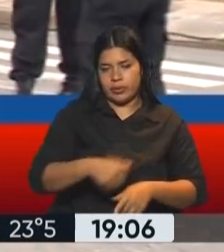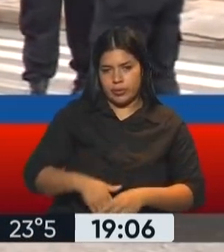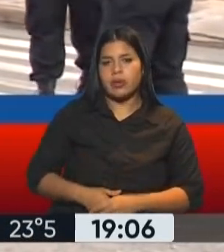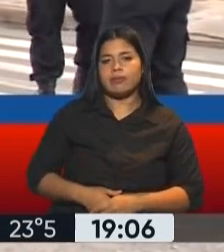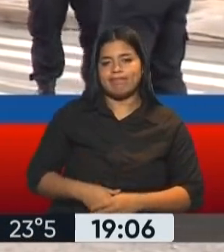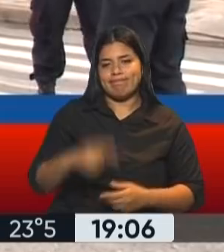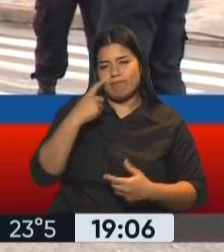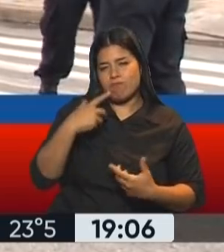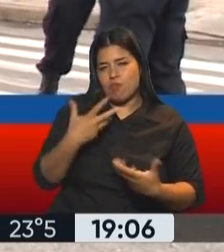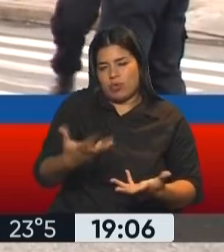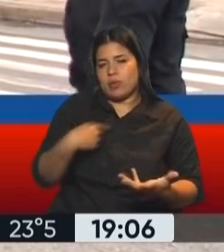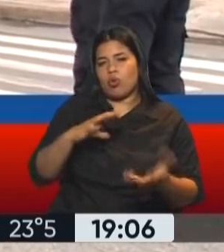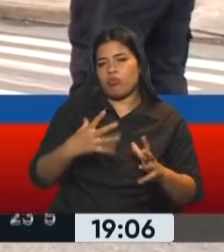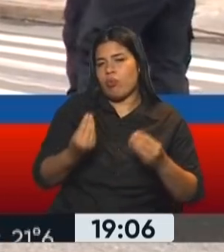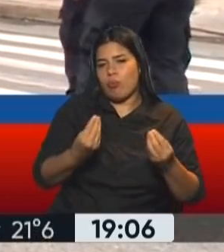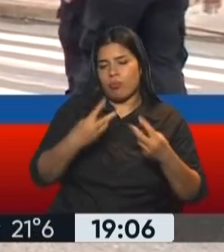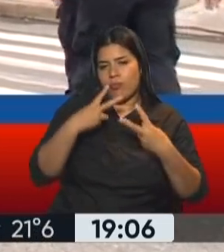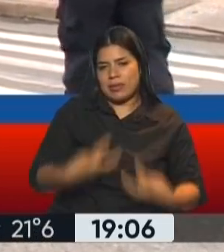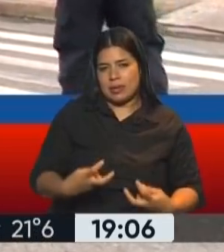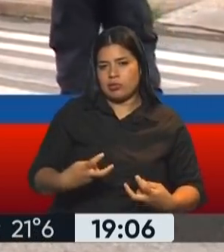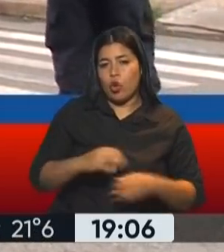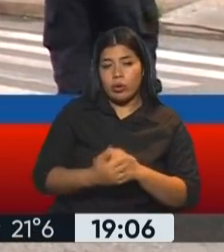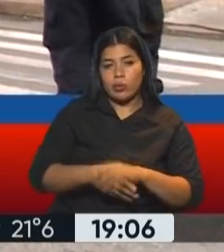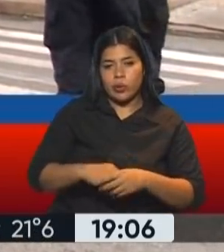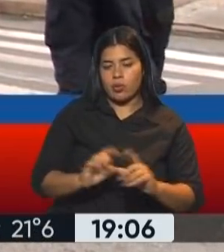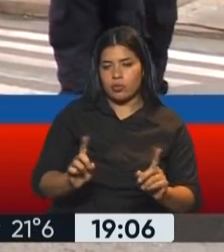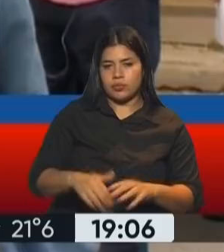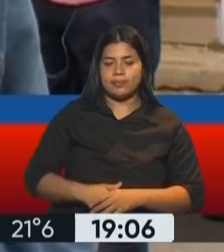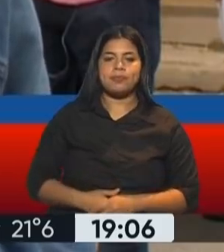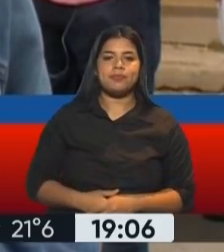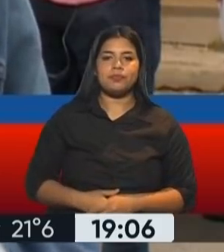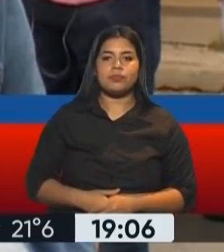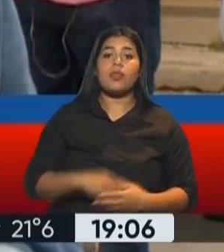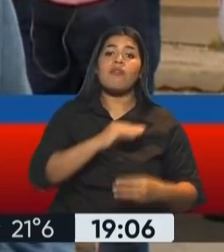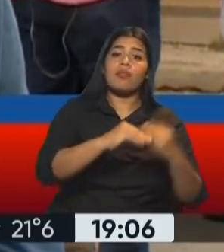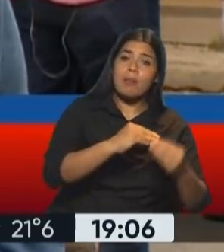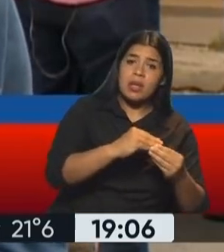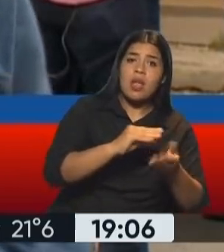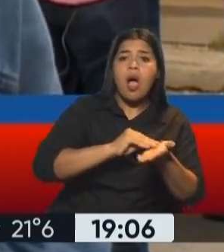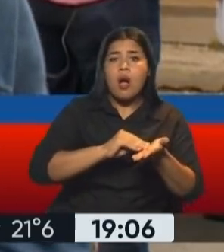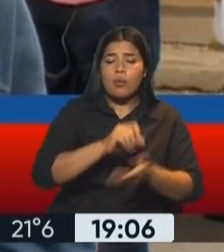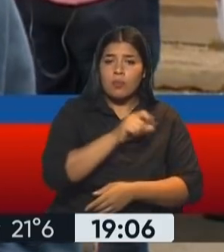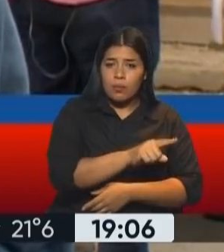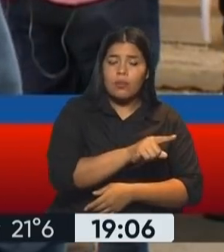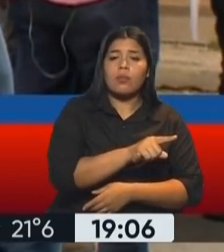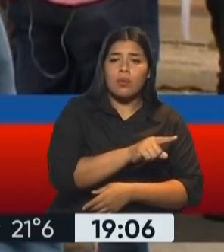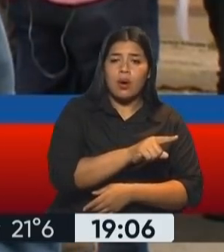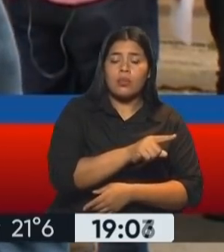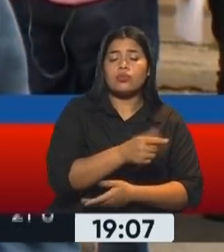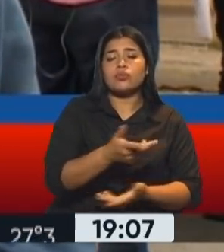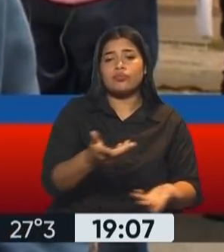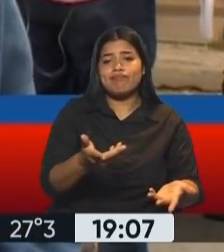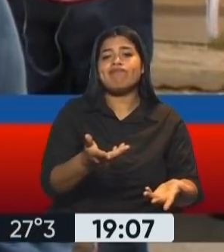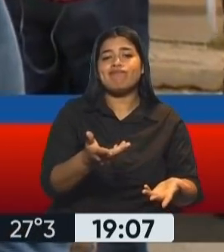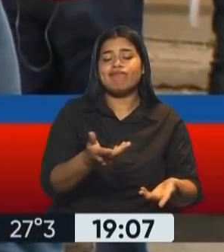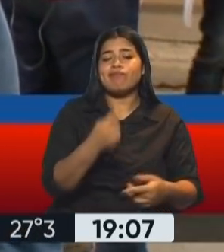cómo está manchando esta investigación. En tanto, familiares y uno de los abogados de los familiares de las víctimas de Lara San Juan dijo